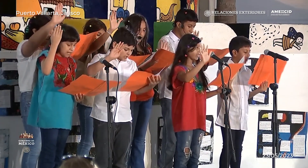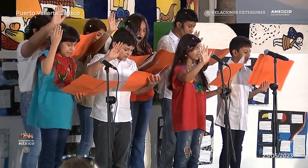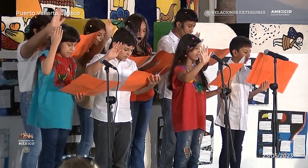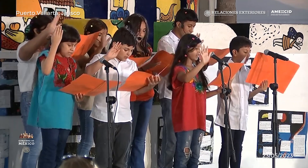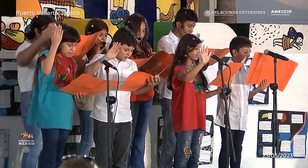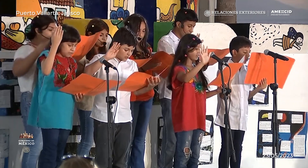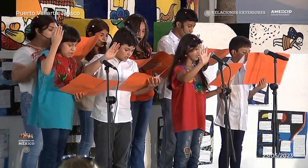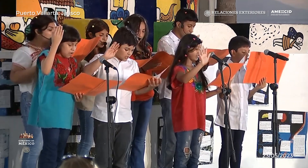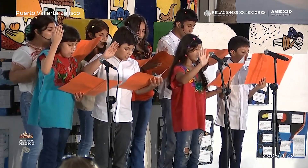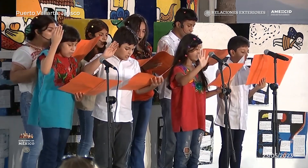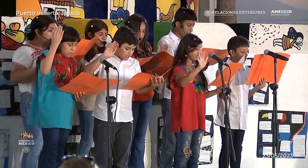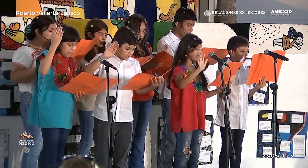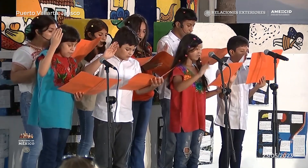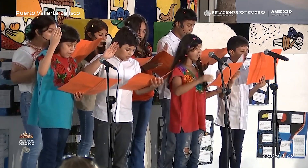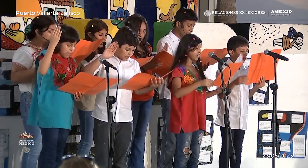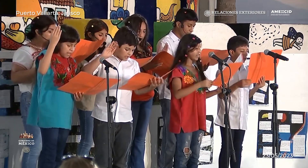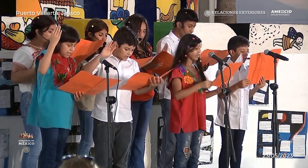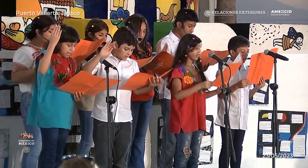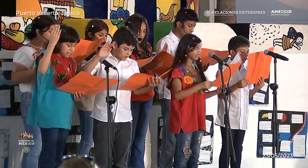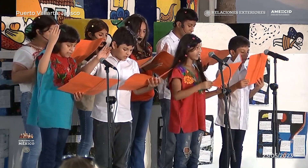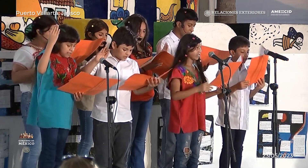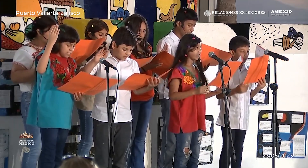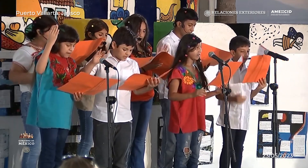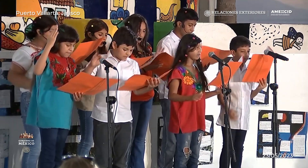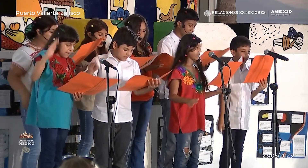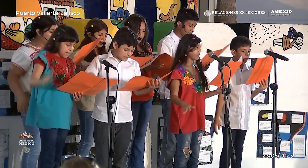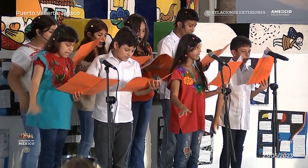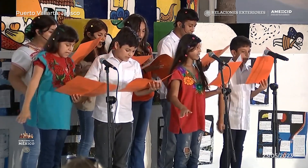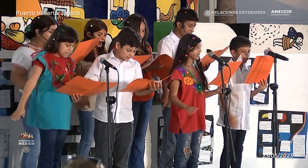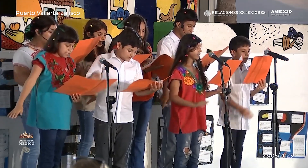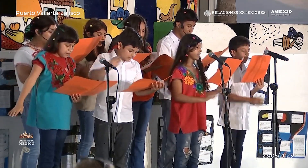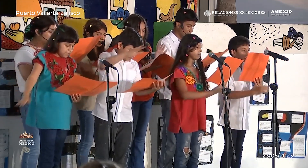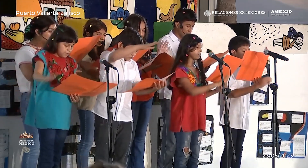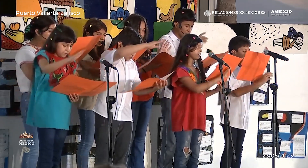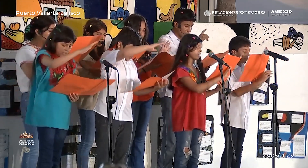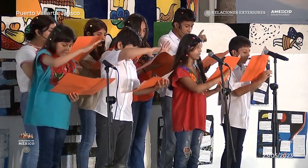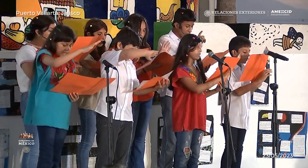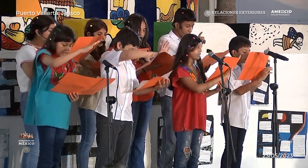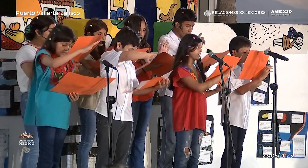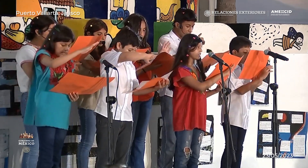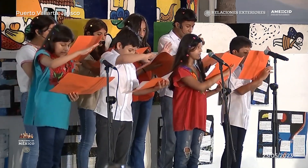sus blancas manos. Una muralla que vaya desde la playa